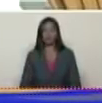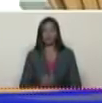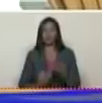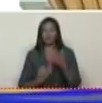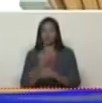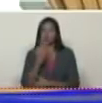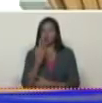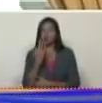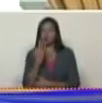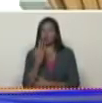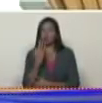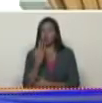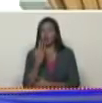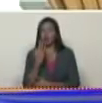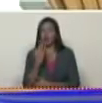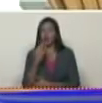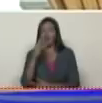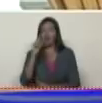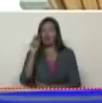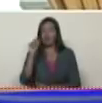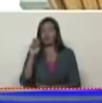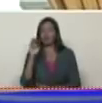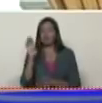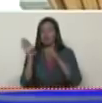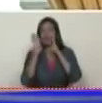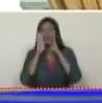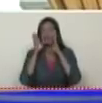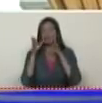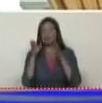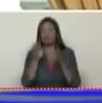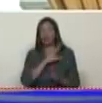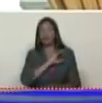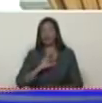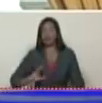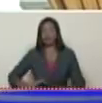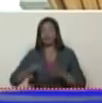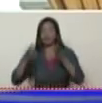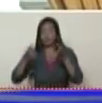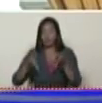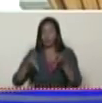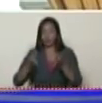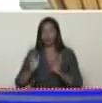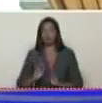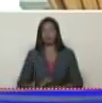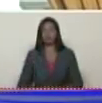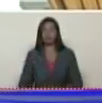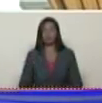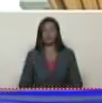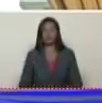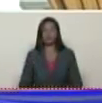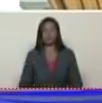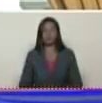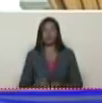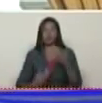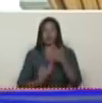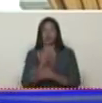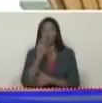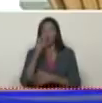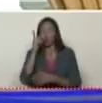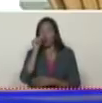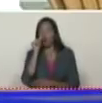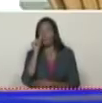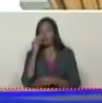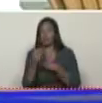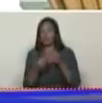Fundalatin, una ONG cristiana. Recuerdo, fundada por el padre Juan Vives